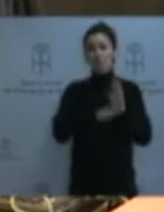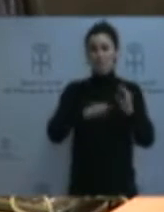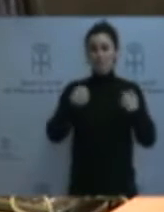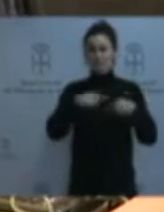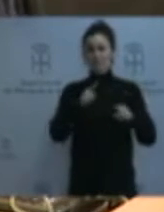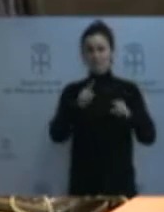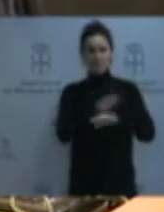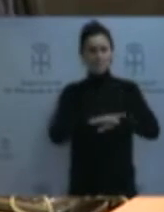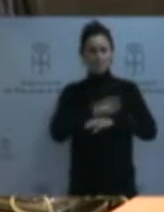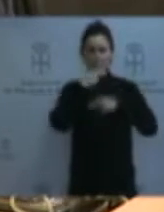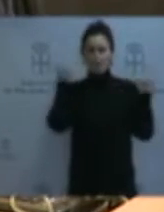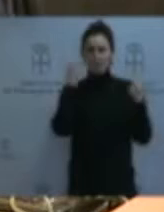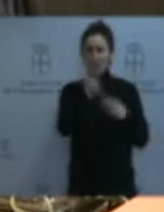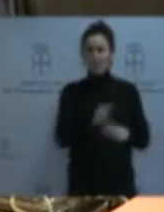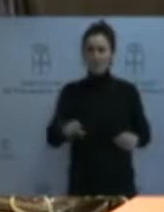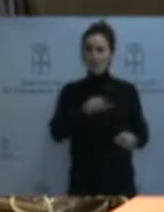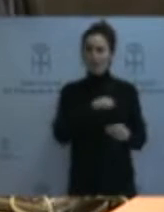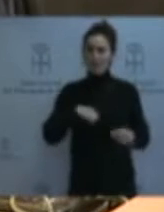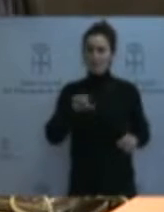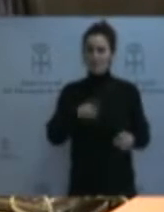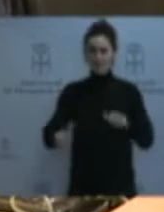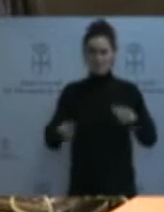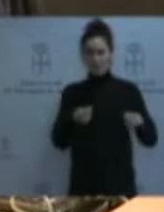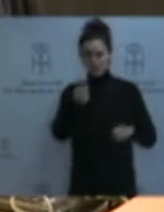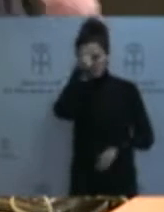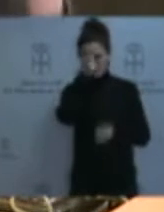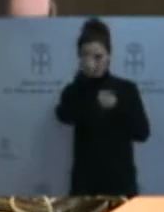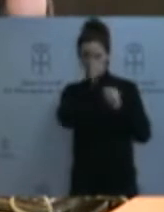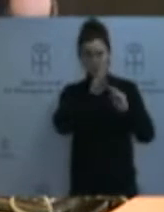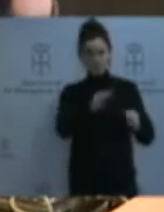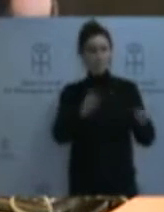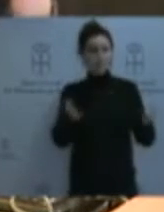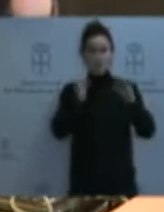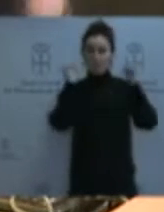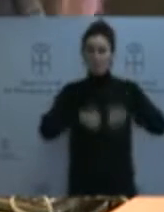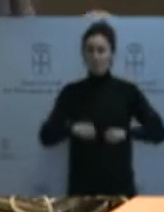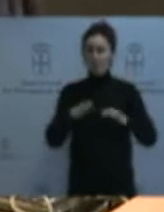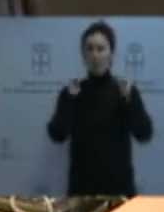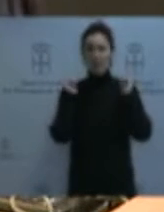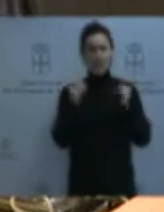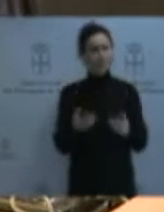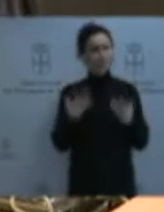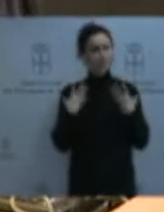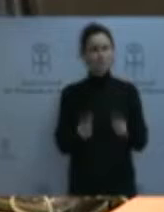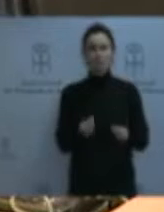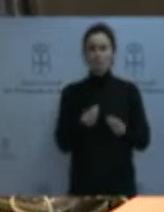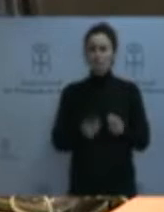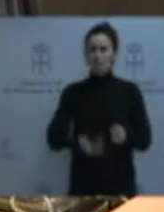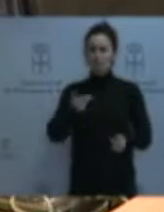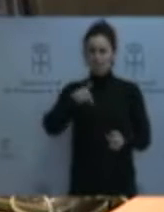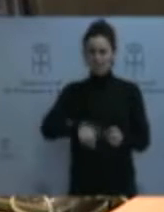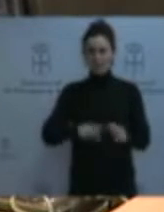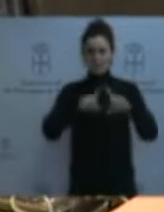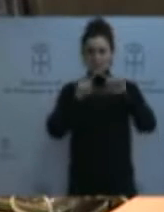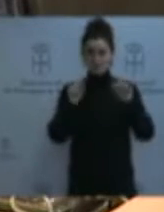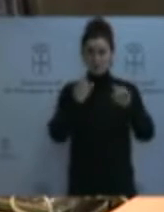pública, en este caso a la comunidad autónoma, también la negociación y la concreción. Por ello, este acuerdo tiene mucha importancia para esta tierra y